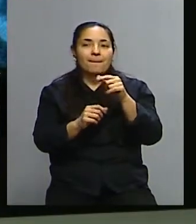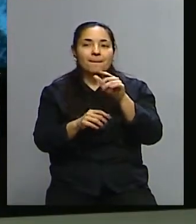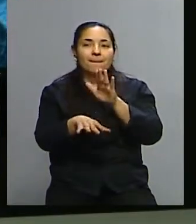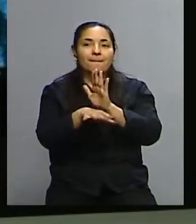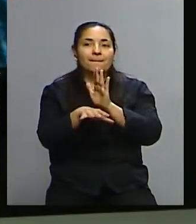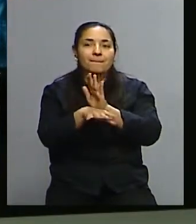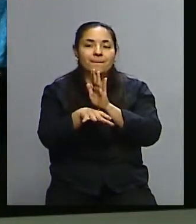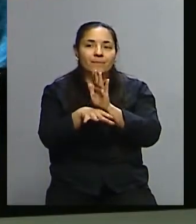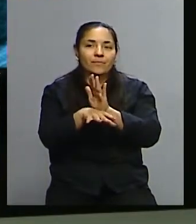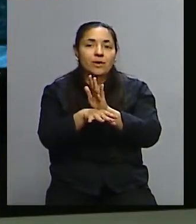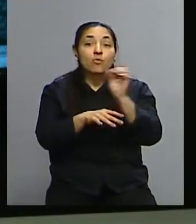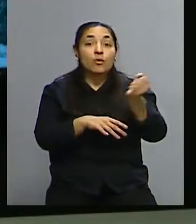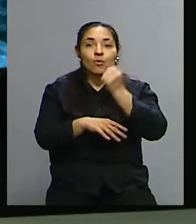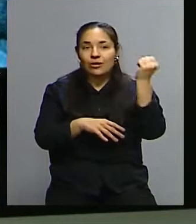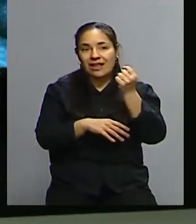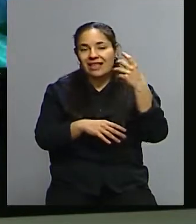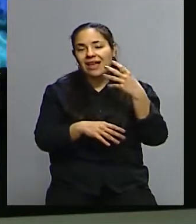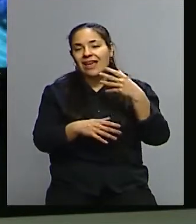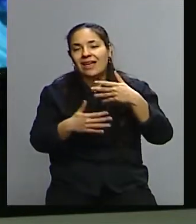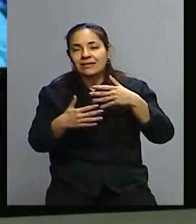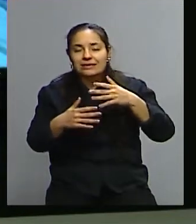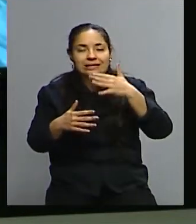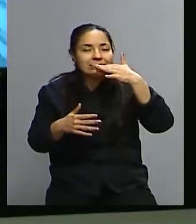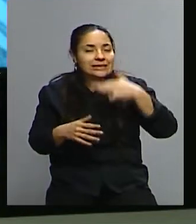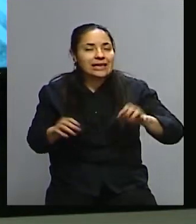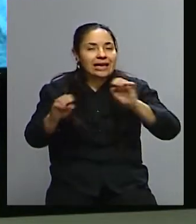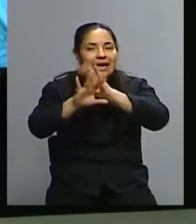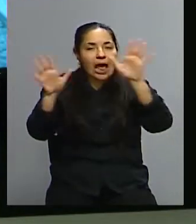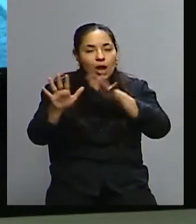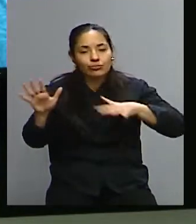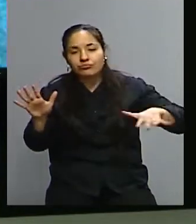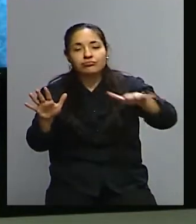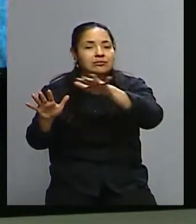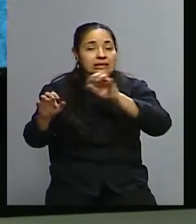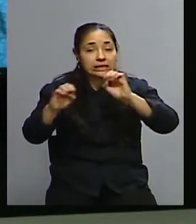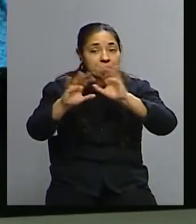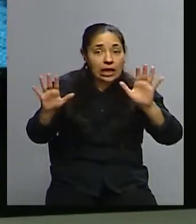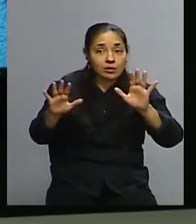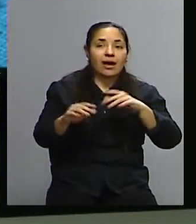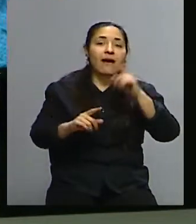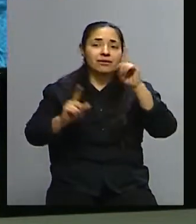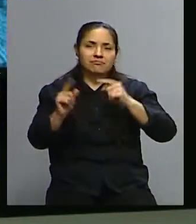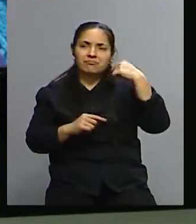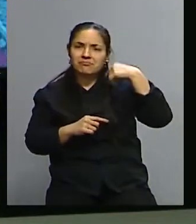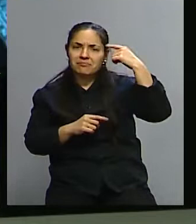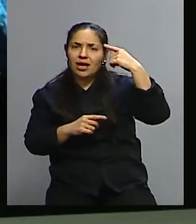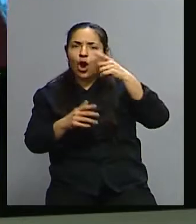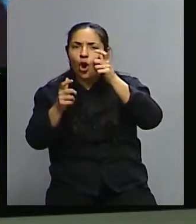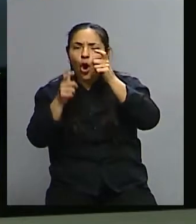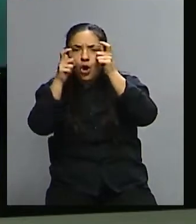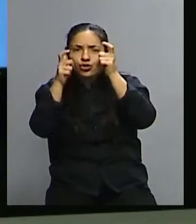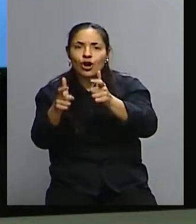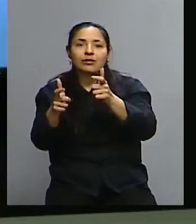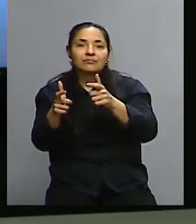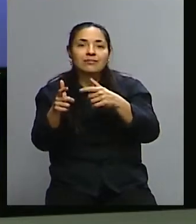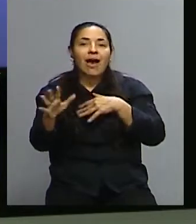tema de lo general para saber cómo llegamos a los sistemas de control, porque a veces pensamos en control y lo asimilamos a un órgano de control, claro. Y